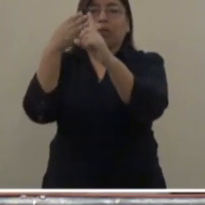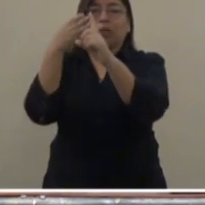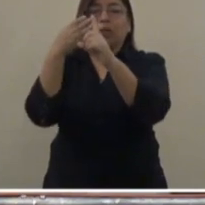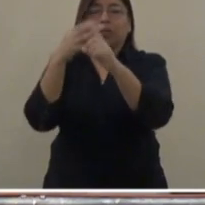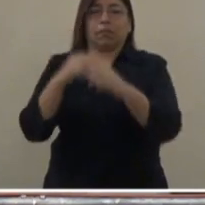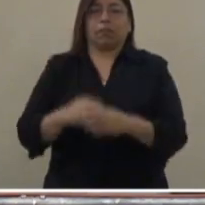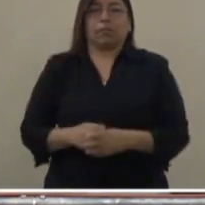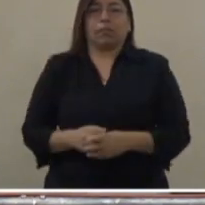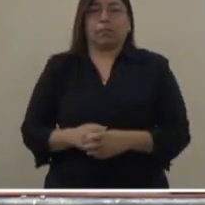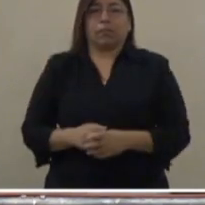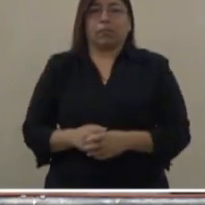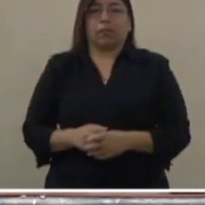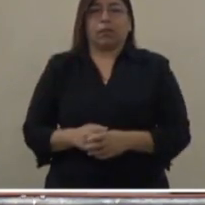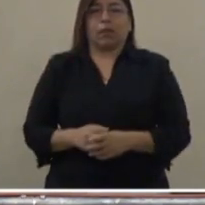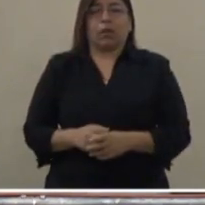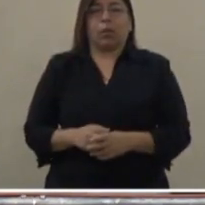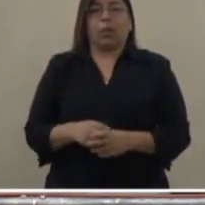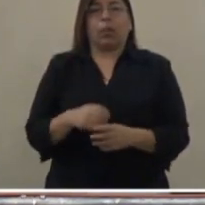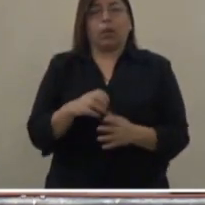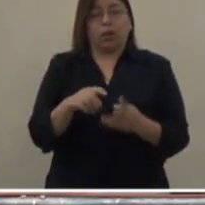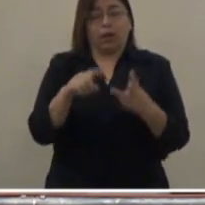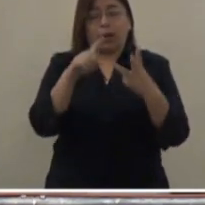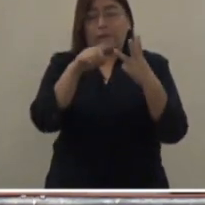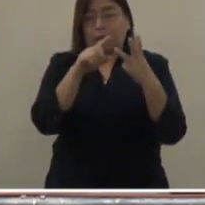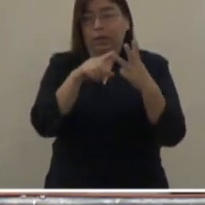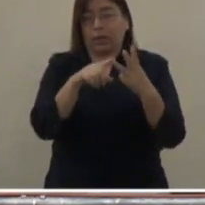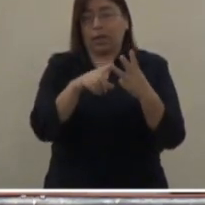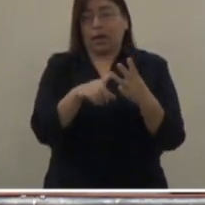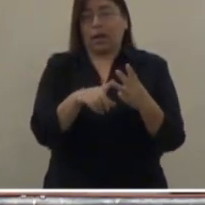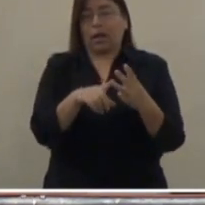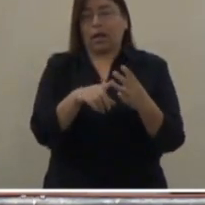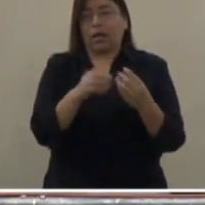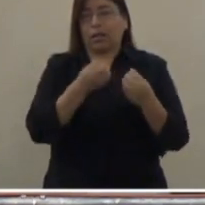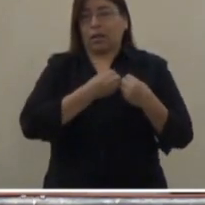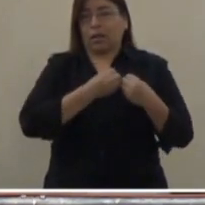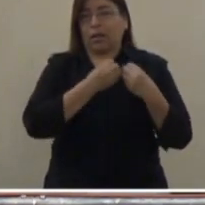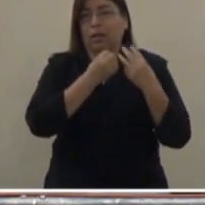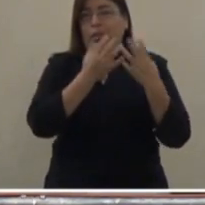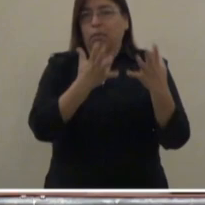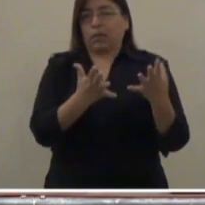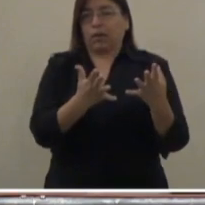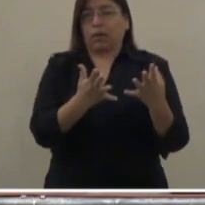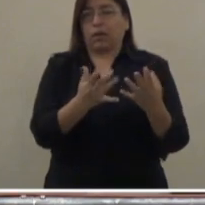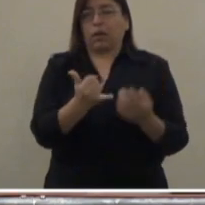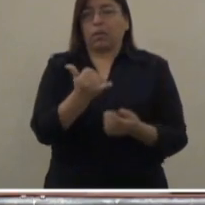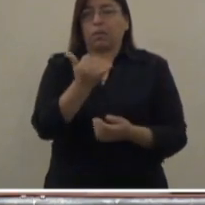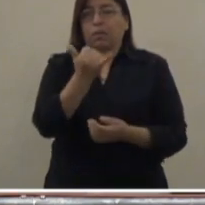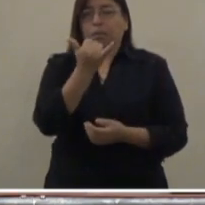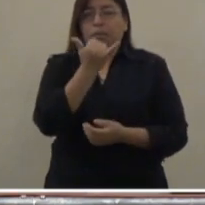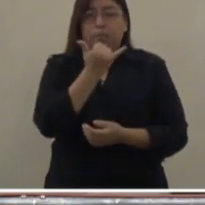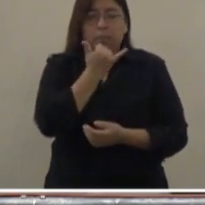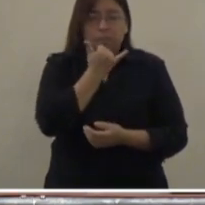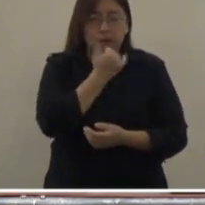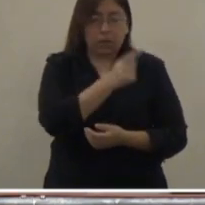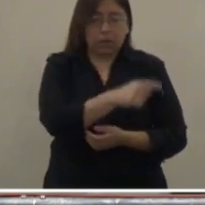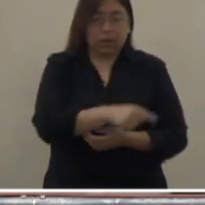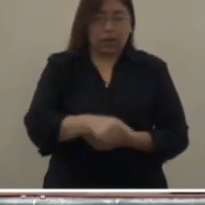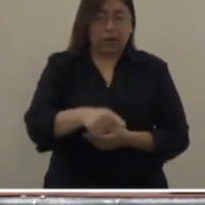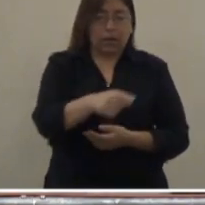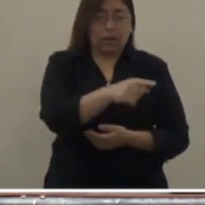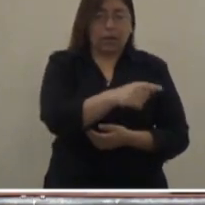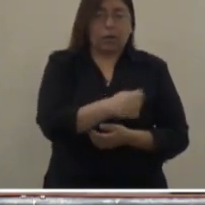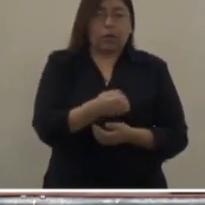Tercera señal de su misericordia: les perdona y les da el